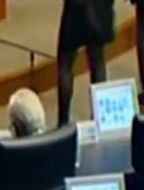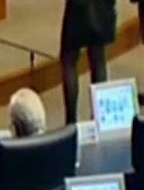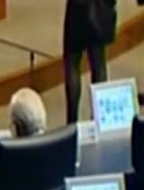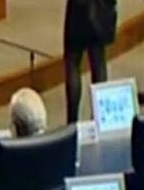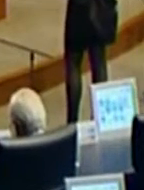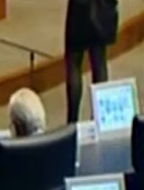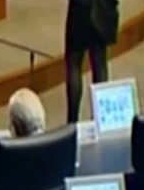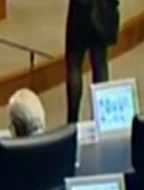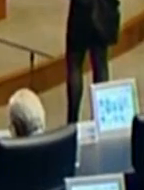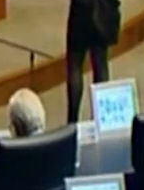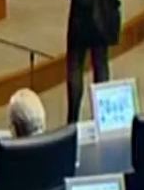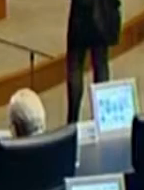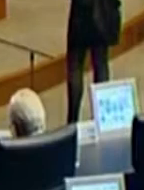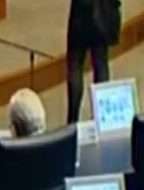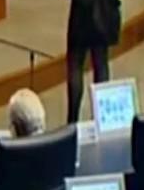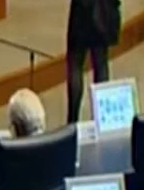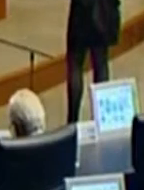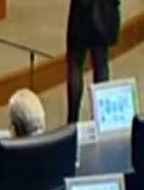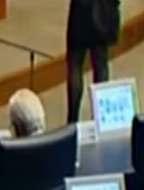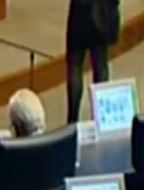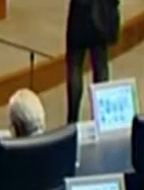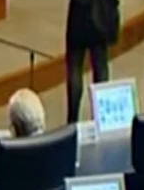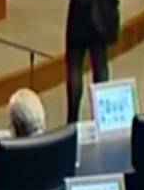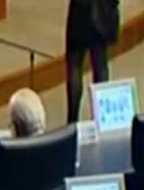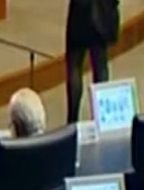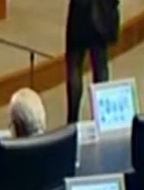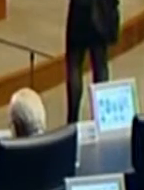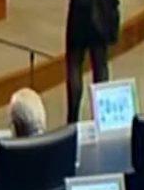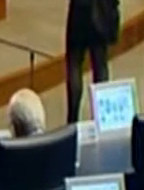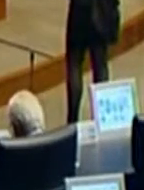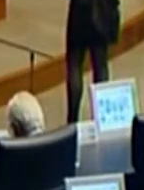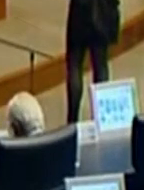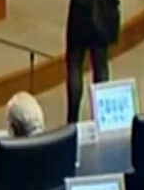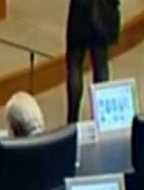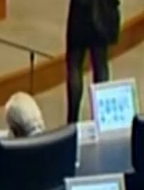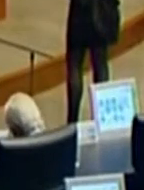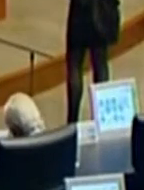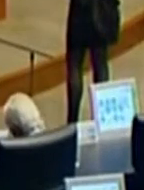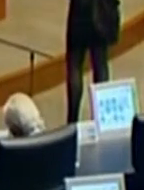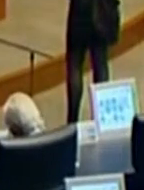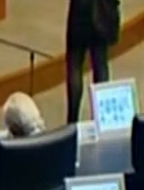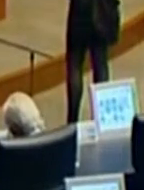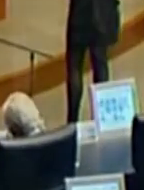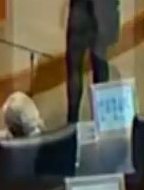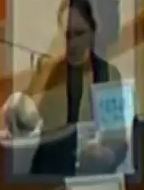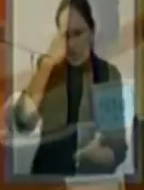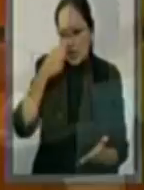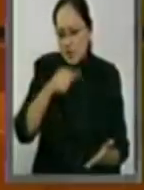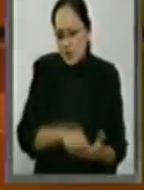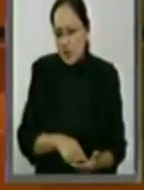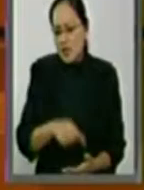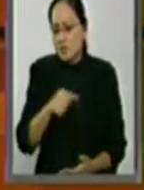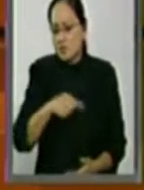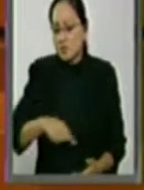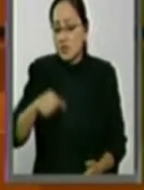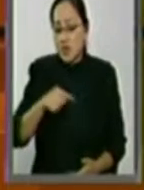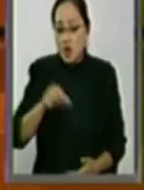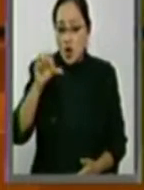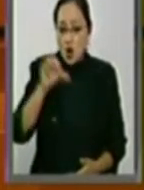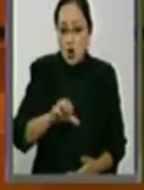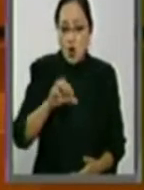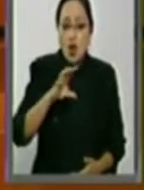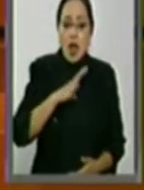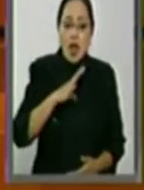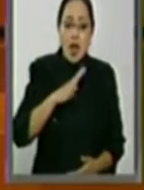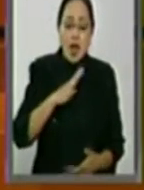Esta sencilla frase, me parece, encierra el origen de la falta de credibilidad que hoy existe en la